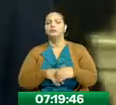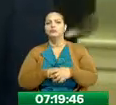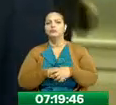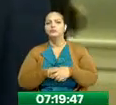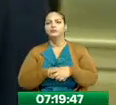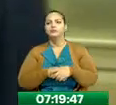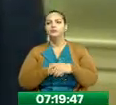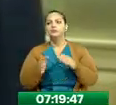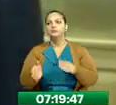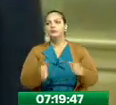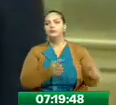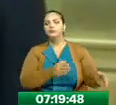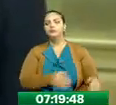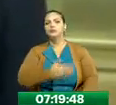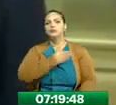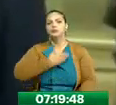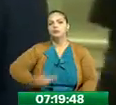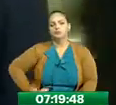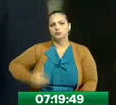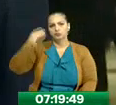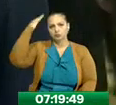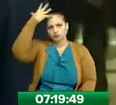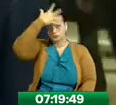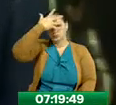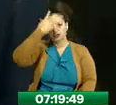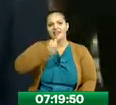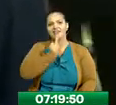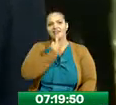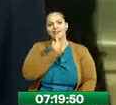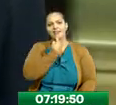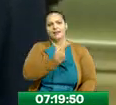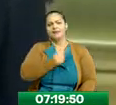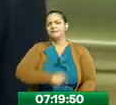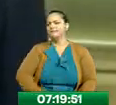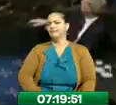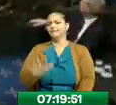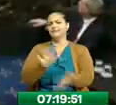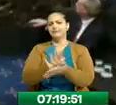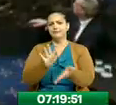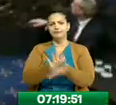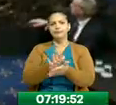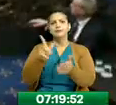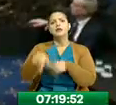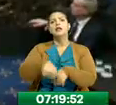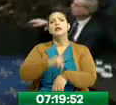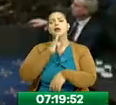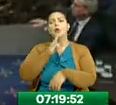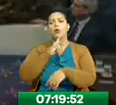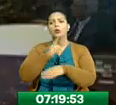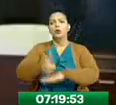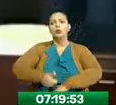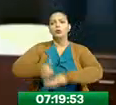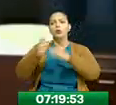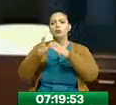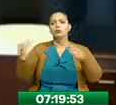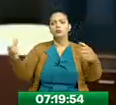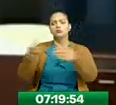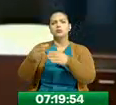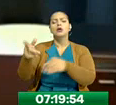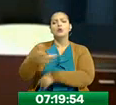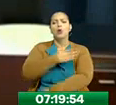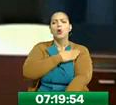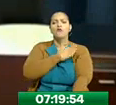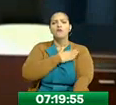El presidente Donald Trump dijo que tenía una gran confianza en el Senado estadounidense, ya que se inició su